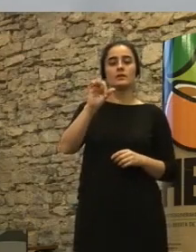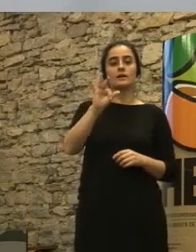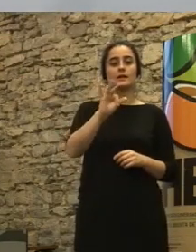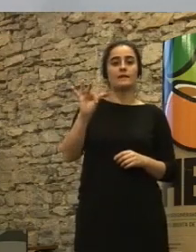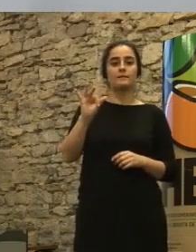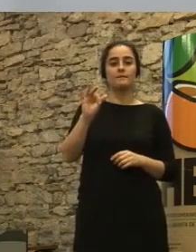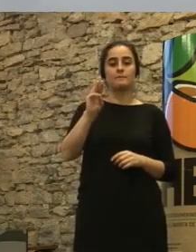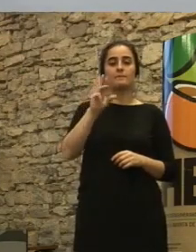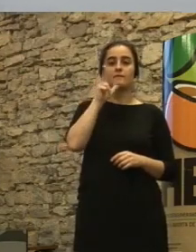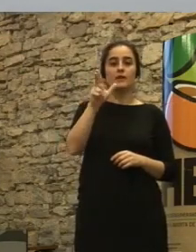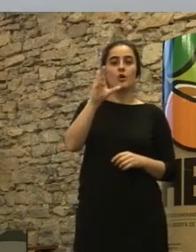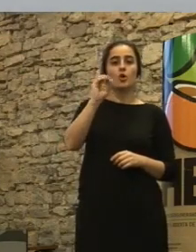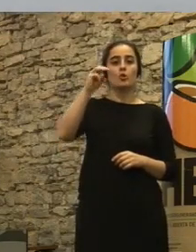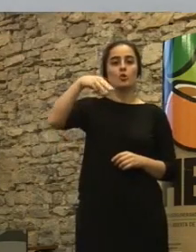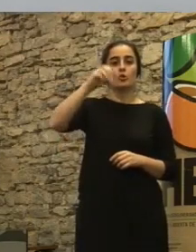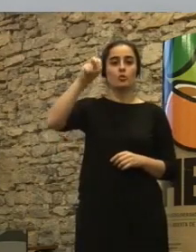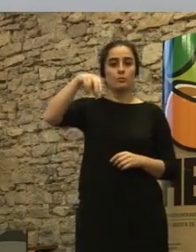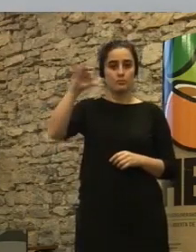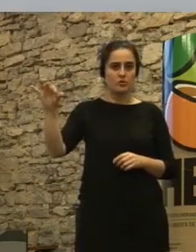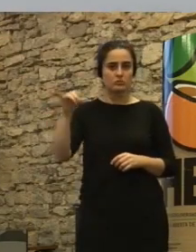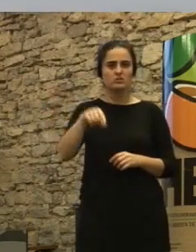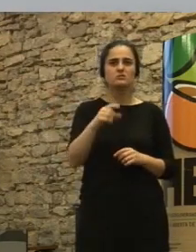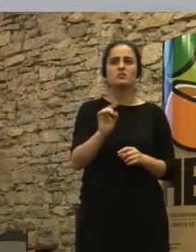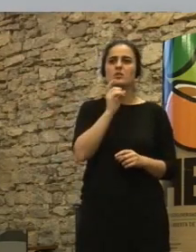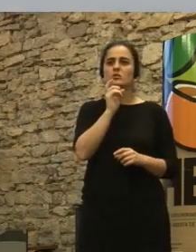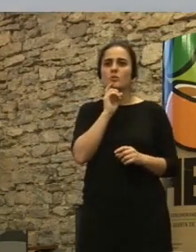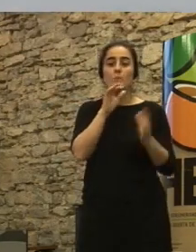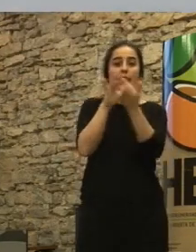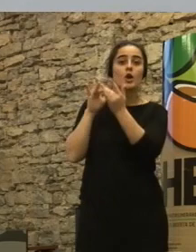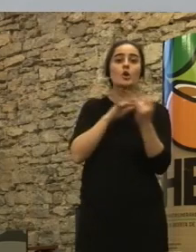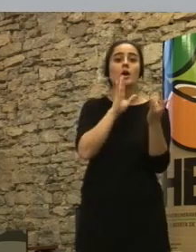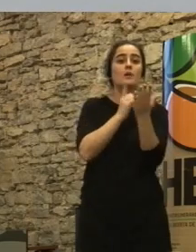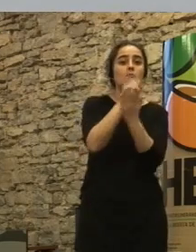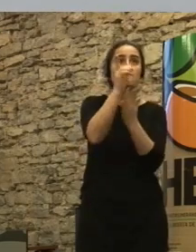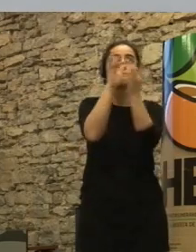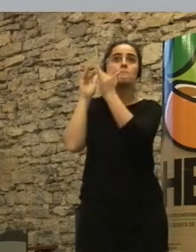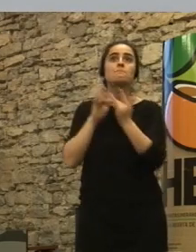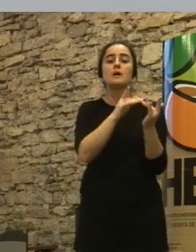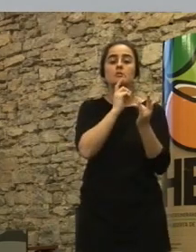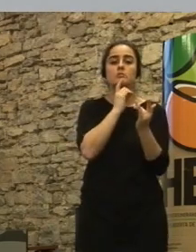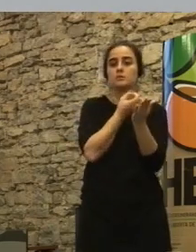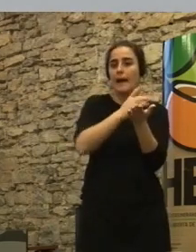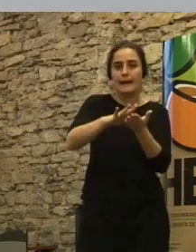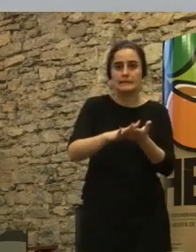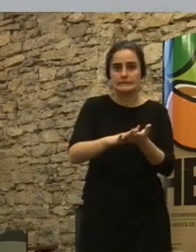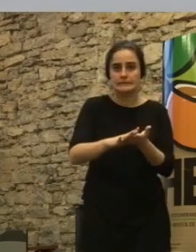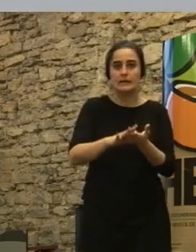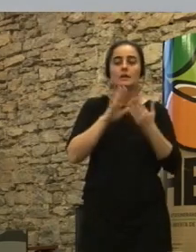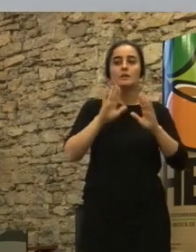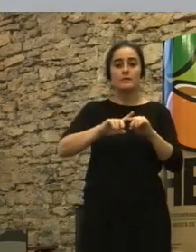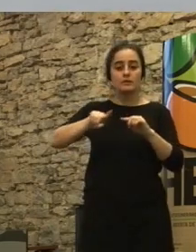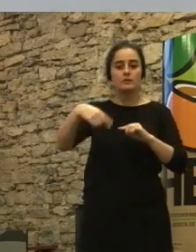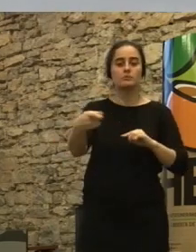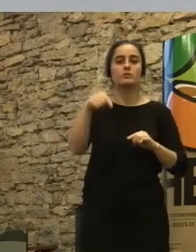esa plataforma gratuita para crear conexiones entre activistas? Pues la hace, gratuitamente. Pero luego es